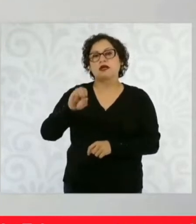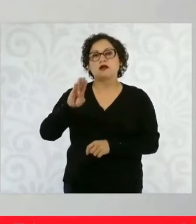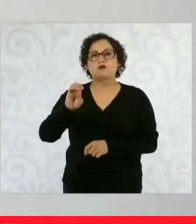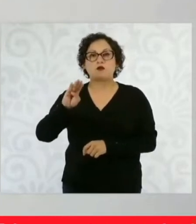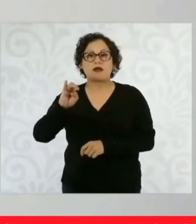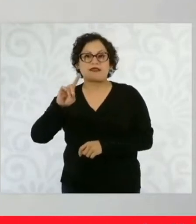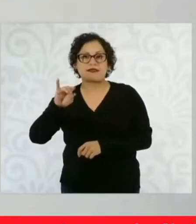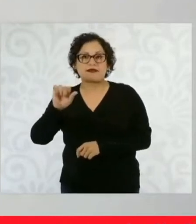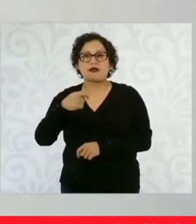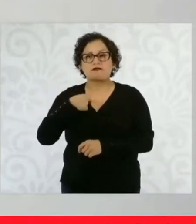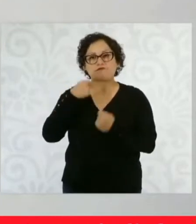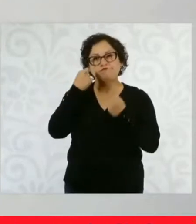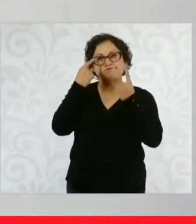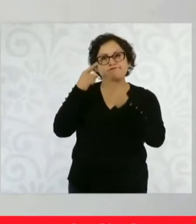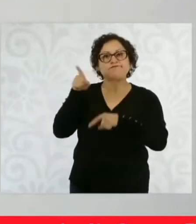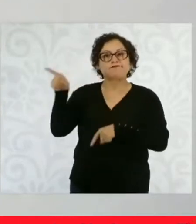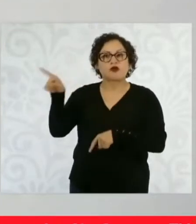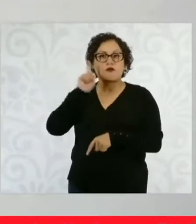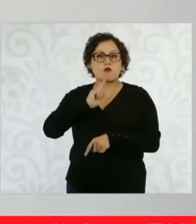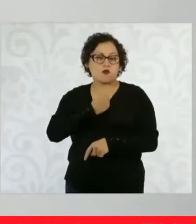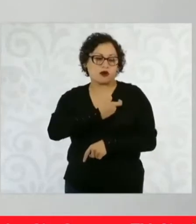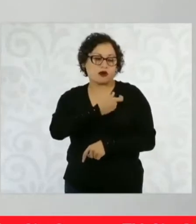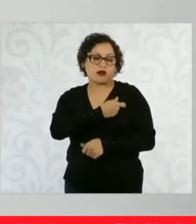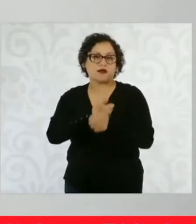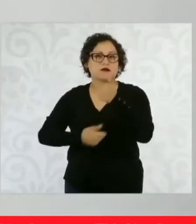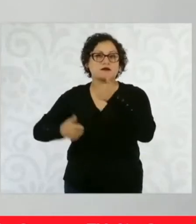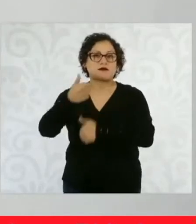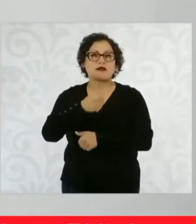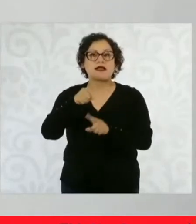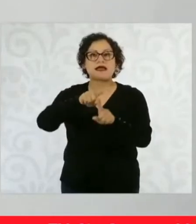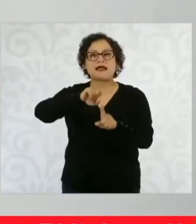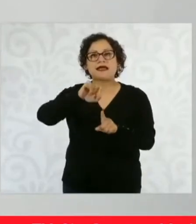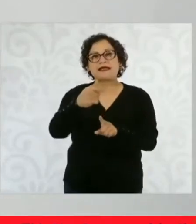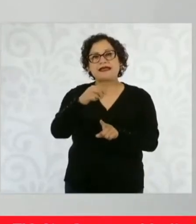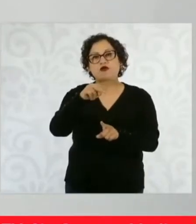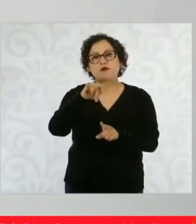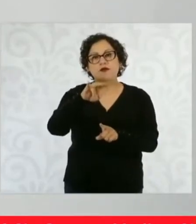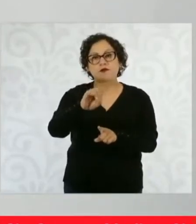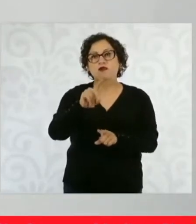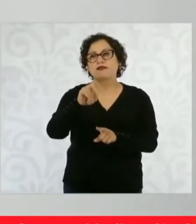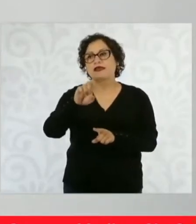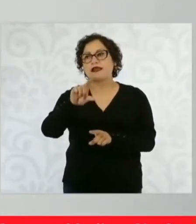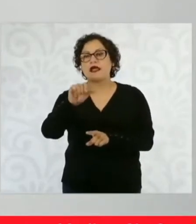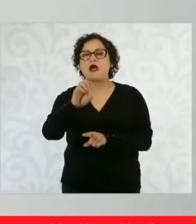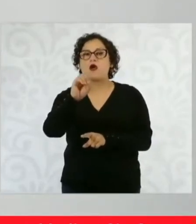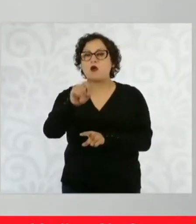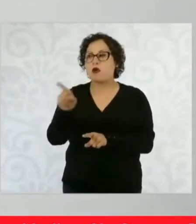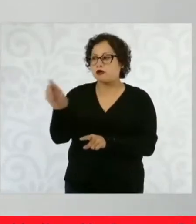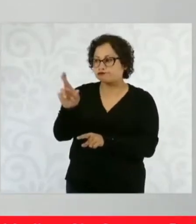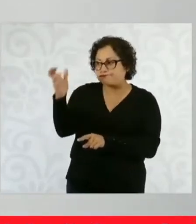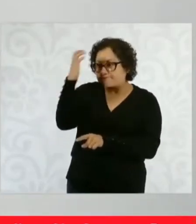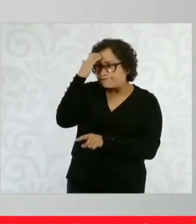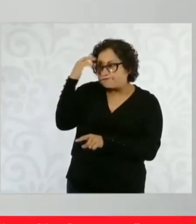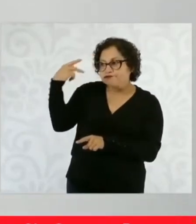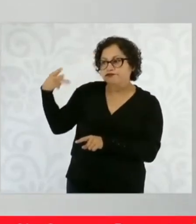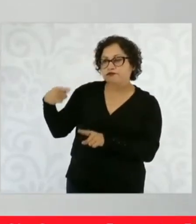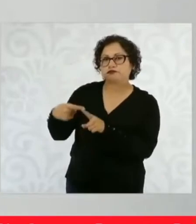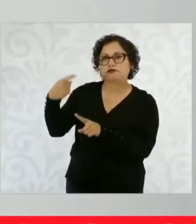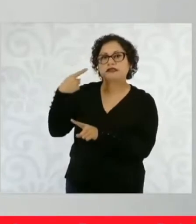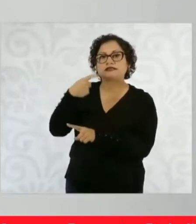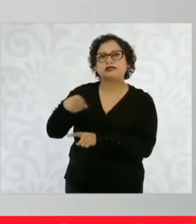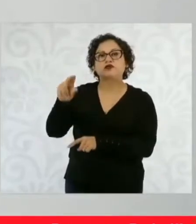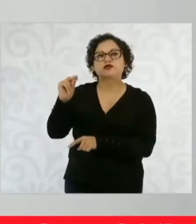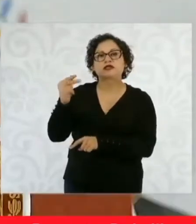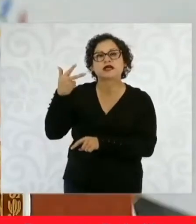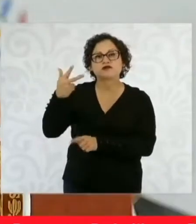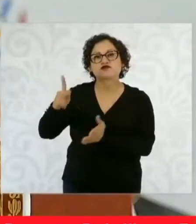admiro mucho. Ella fue coronela. Genovevo de la O le reconoce 168 acciones de guerra, fue parte del